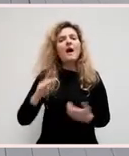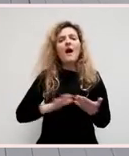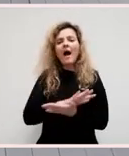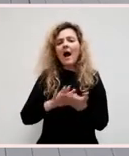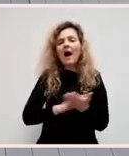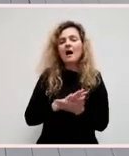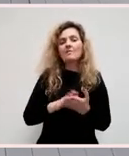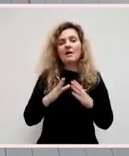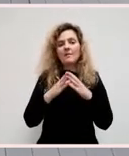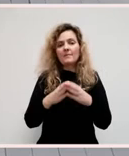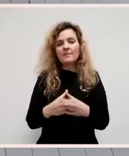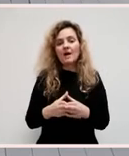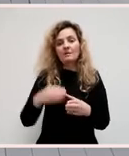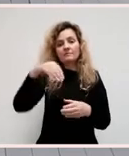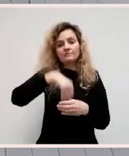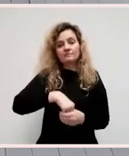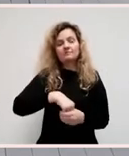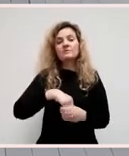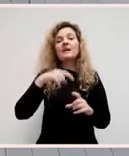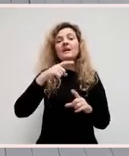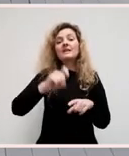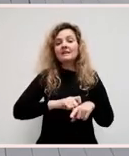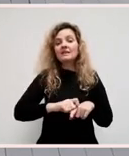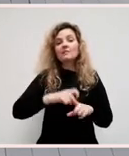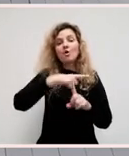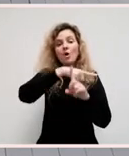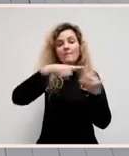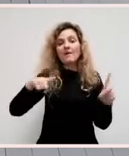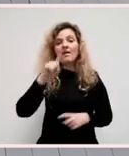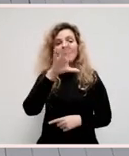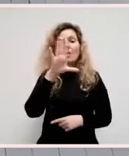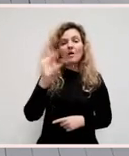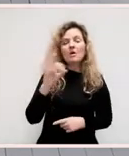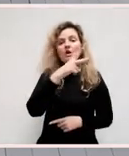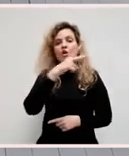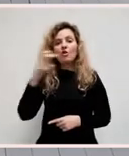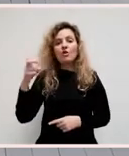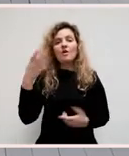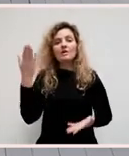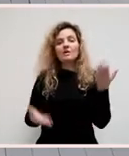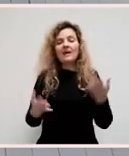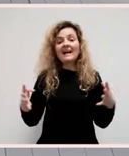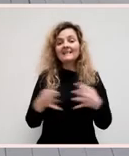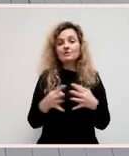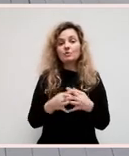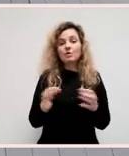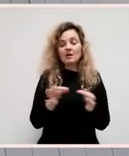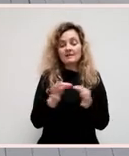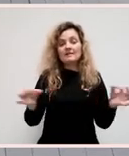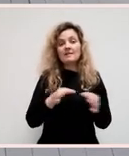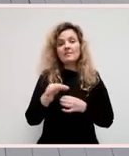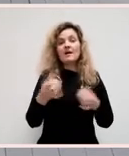que hay una hipótesis bastante sólida que nos va la de un barco de carga tipo medio 250 doscientas toneladas